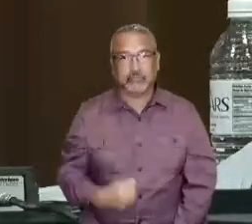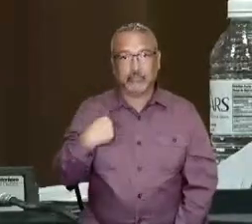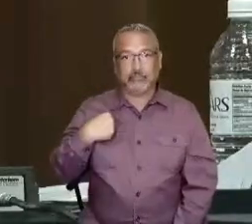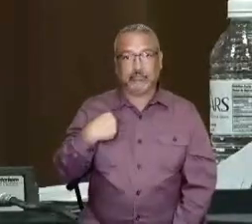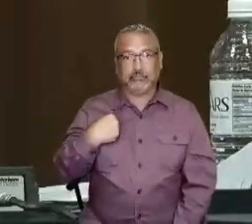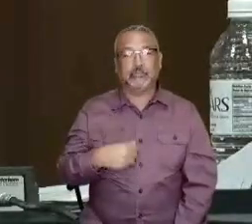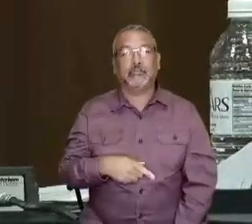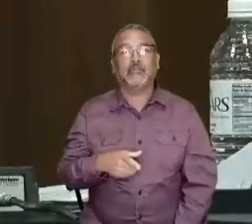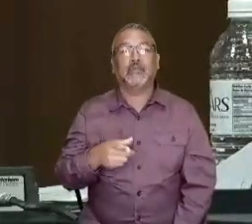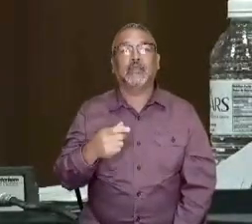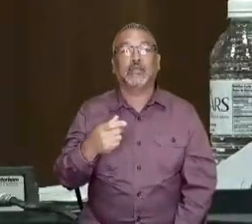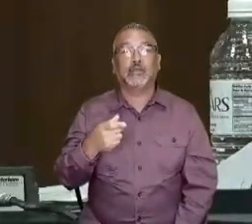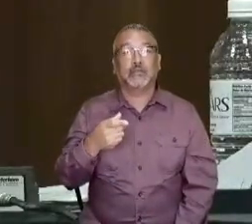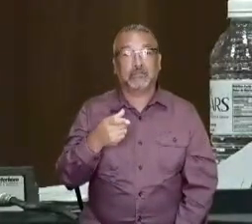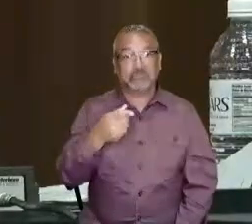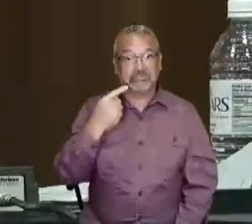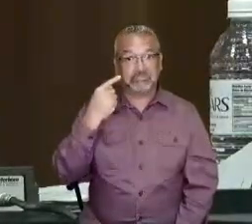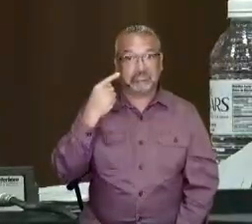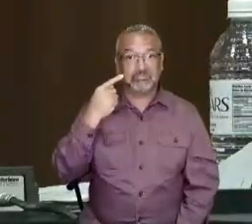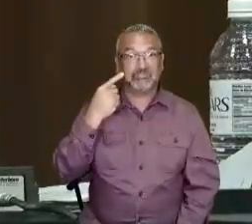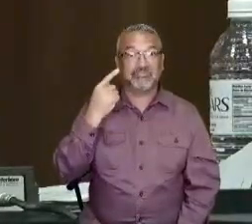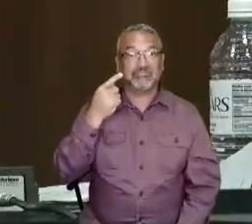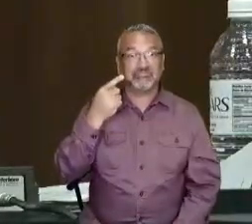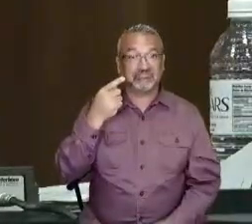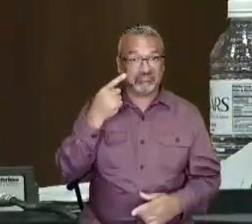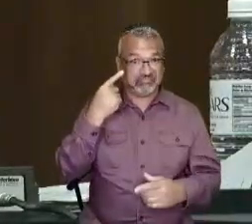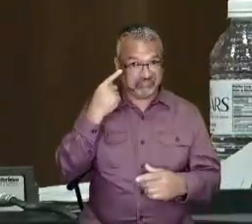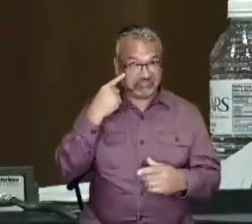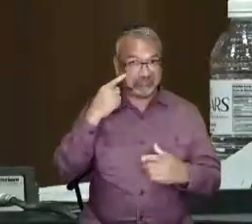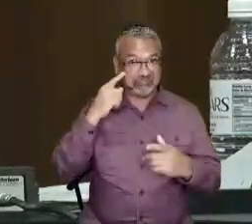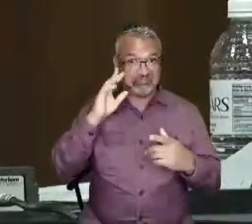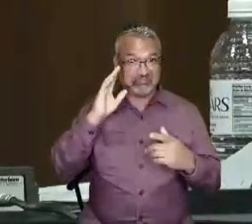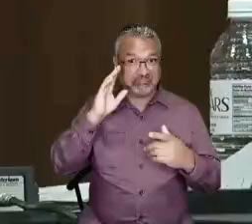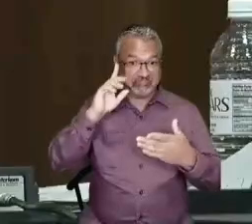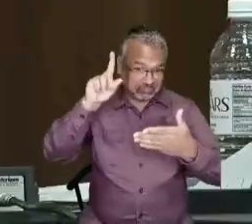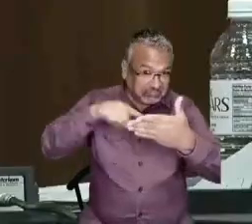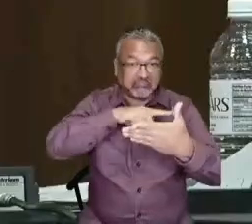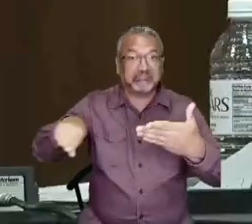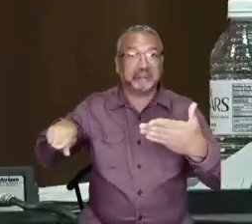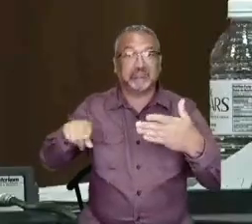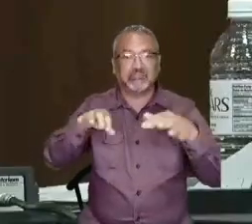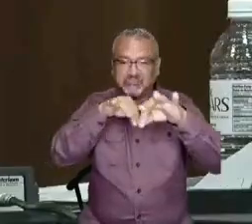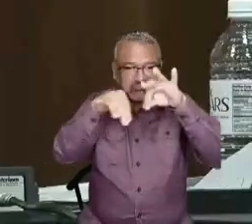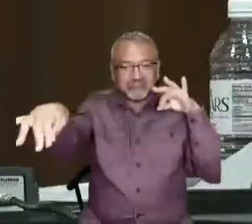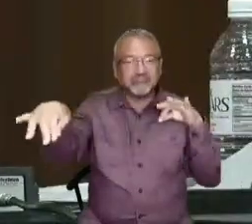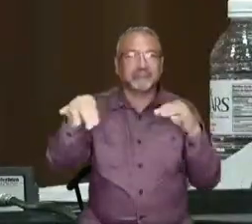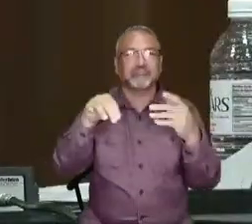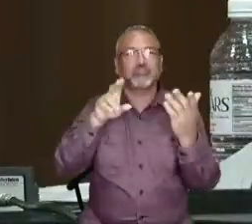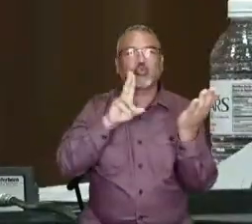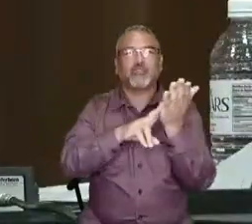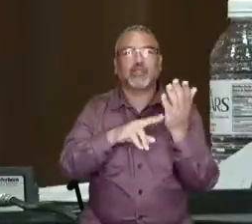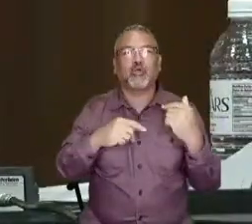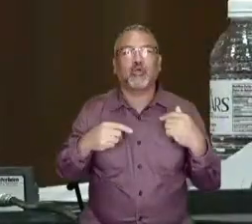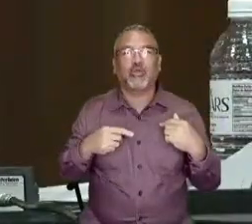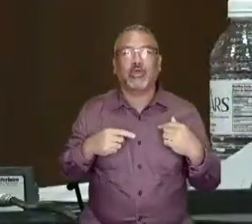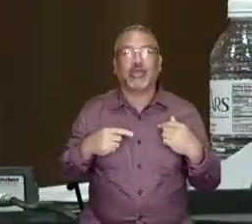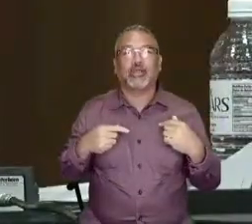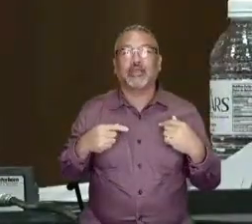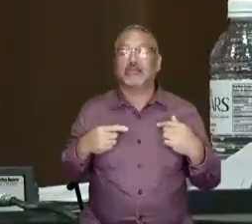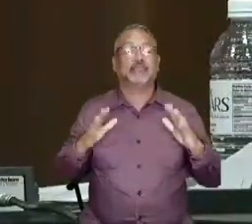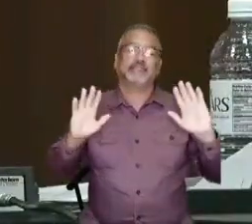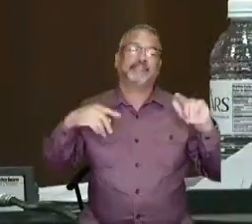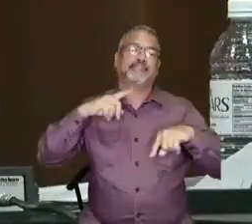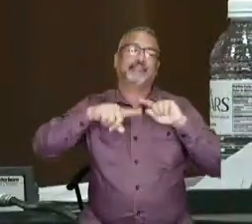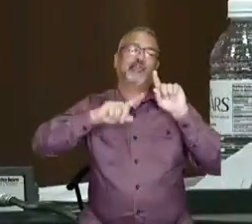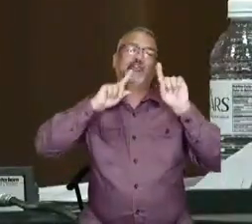cancelaría el contrato de luma eh regulador no puedo contestar esa pregunta F cancelaría el contrato